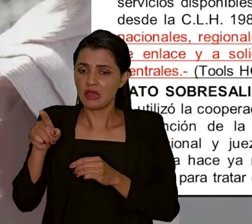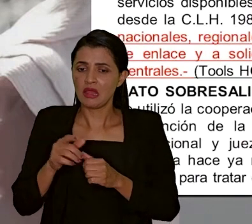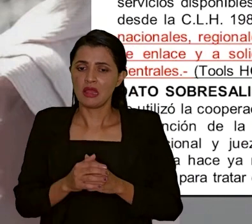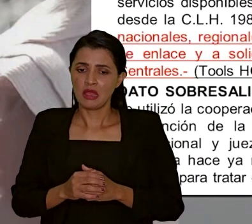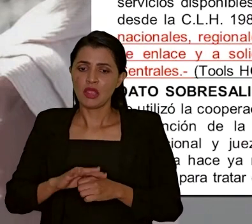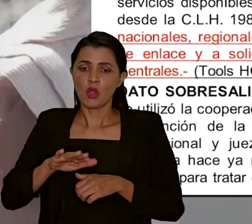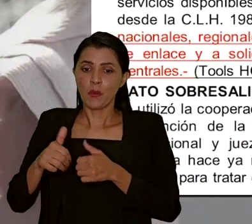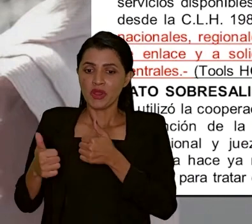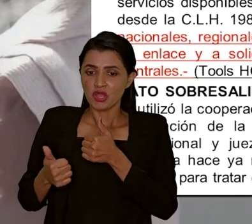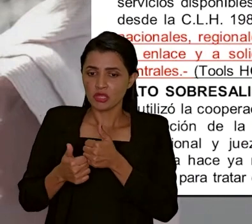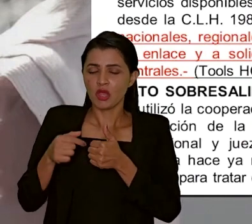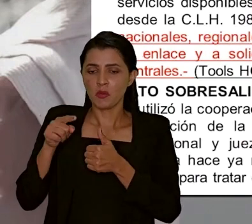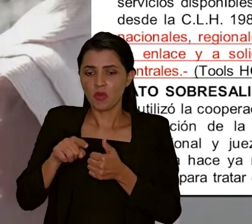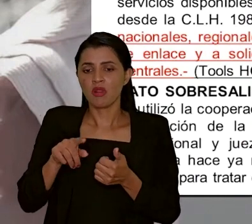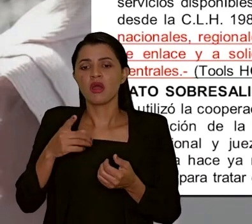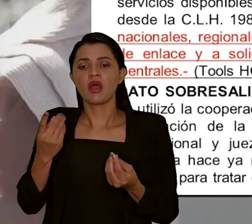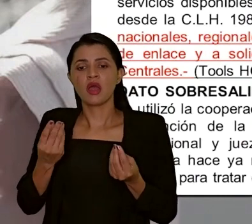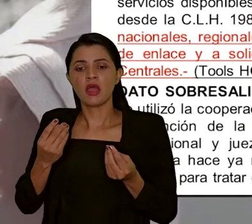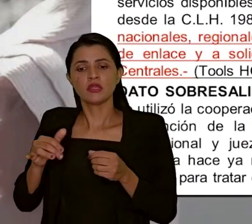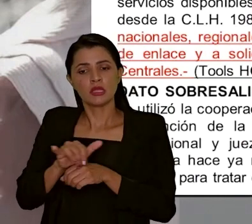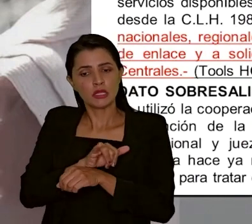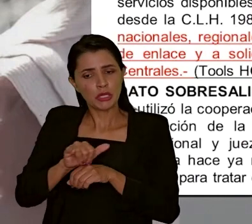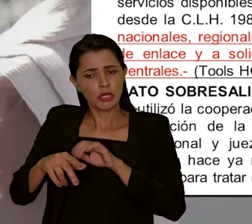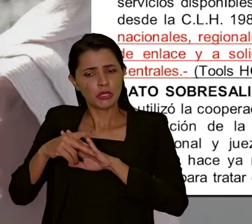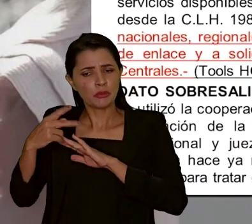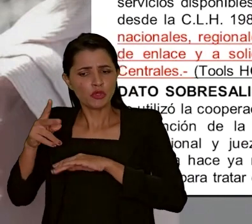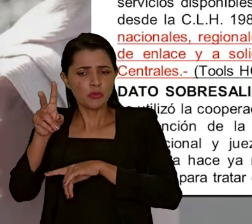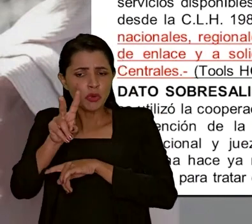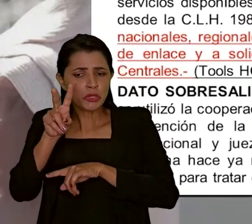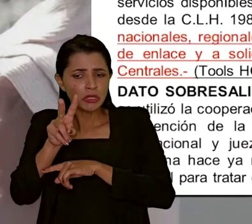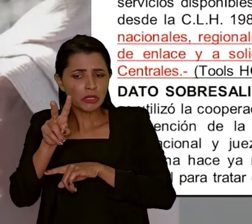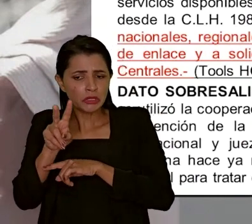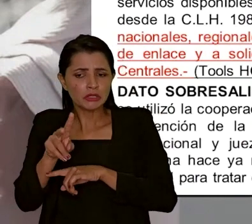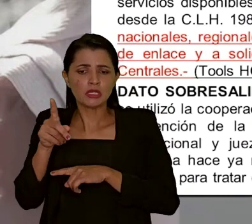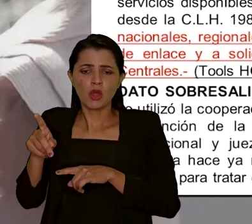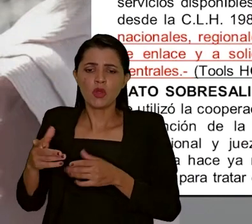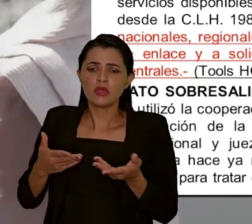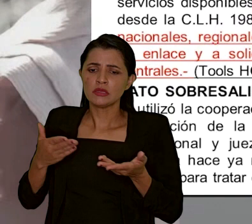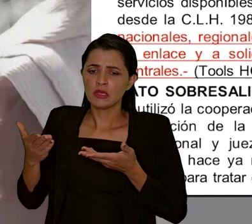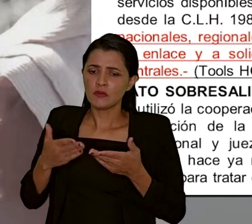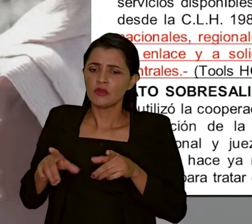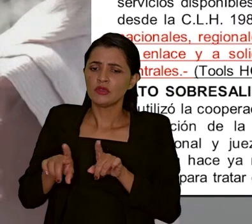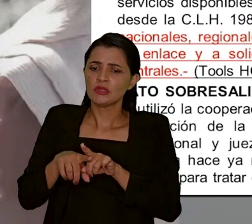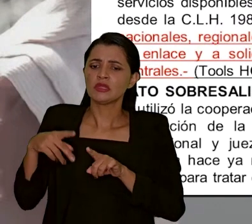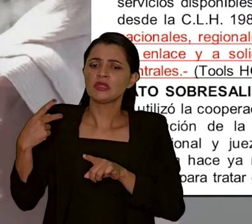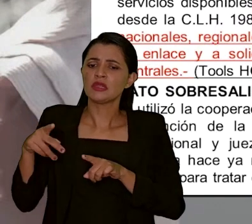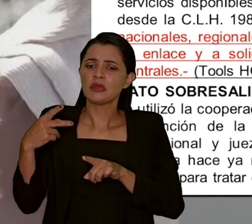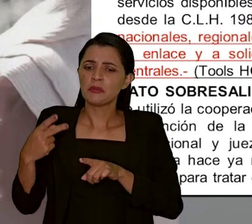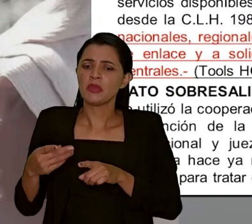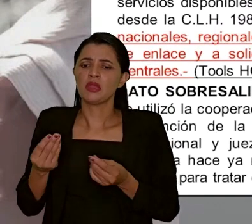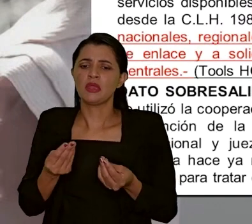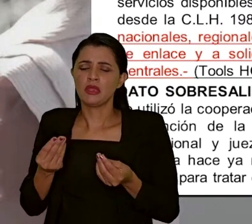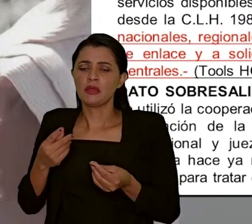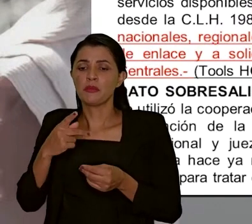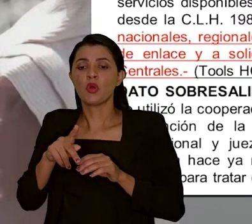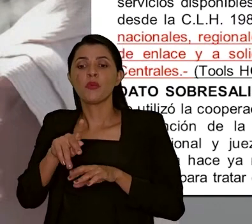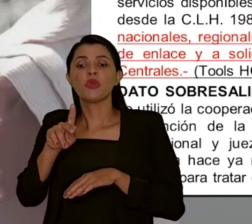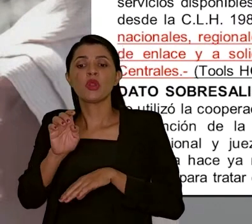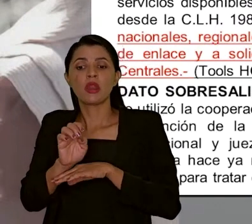las medidas de protección y los servicios disponibles en el estado requirente. Refiere que